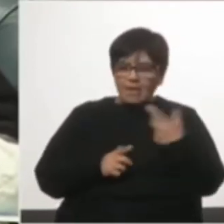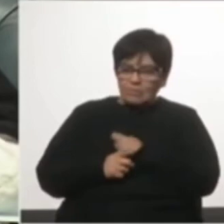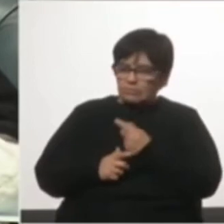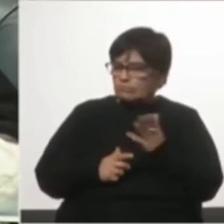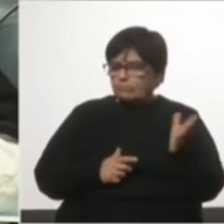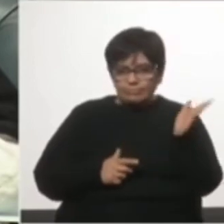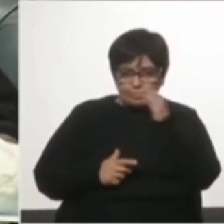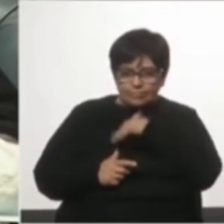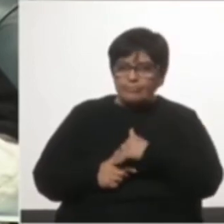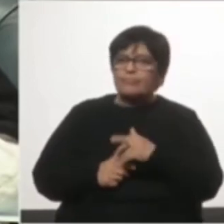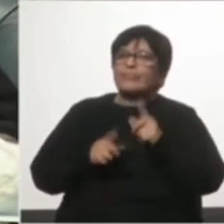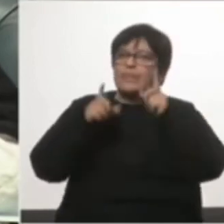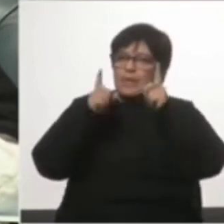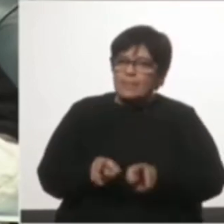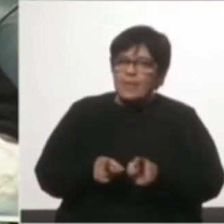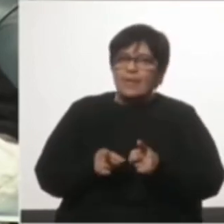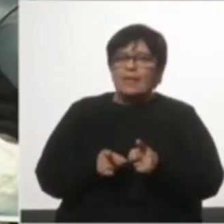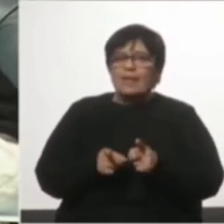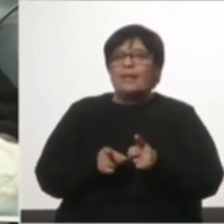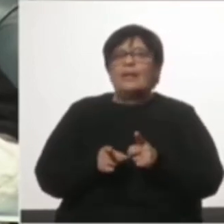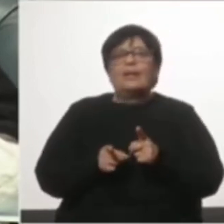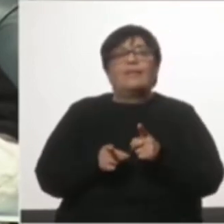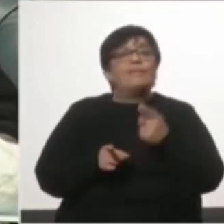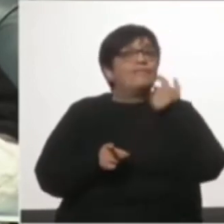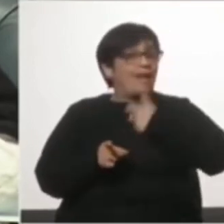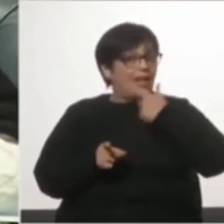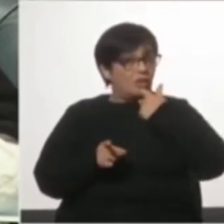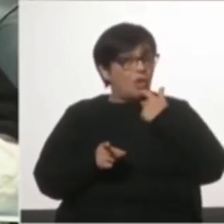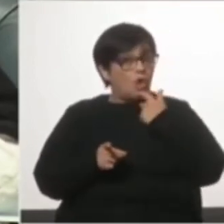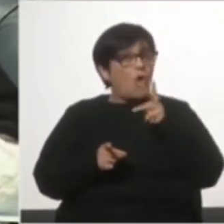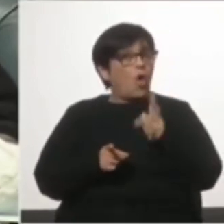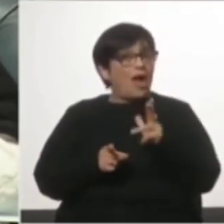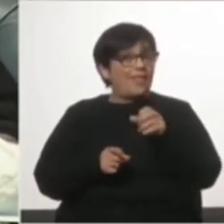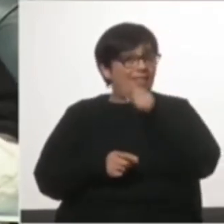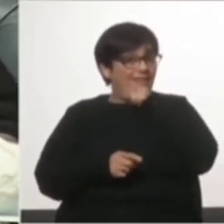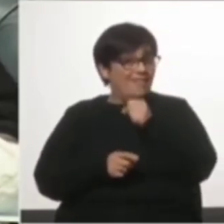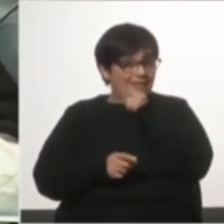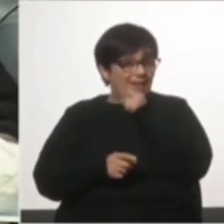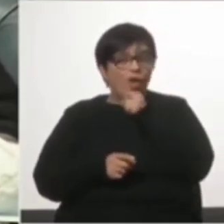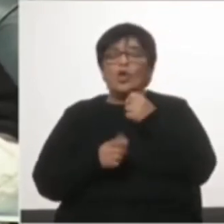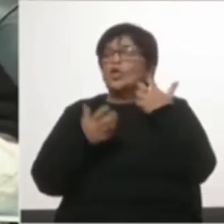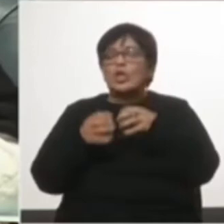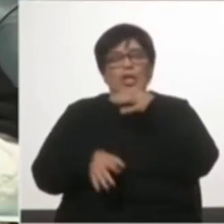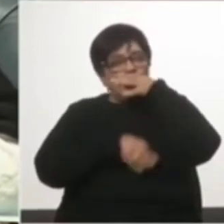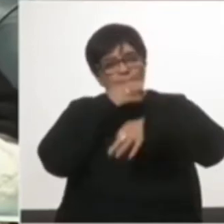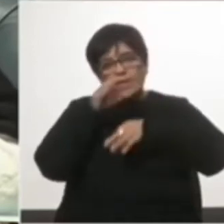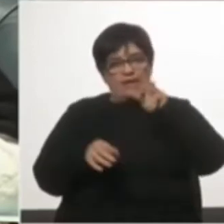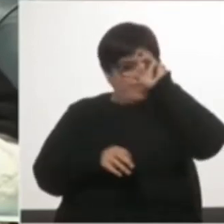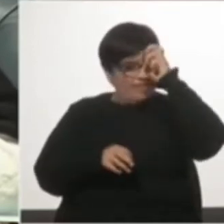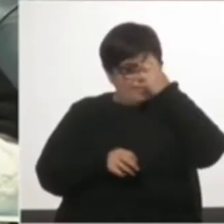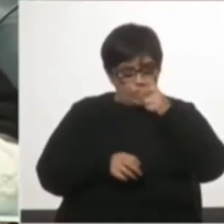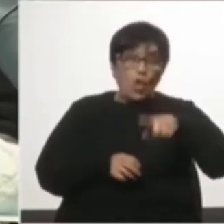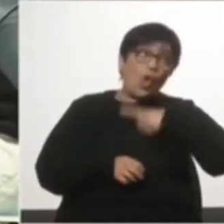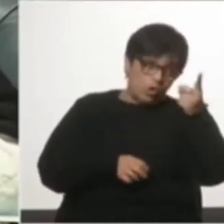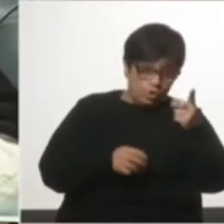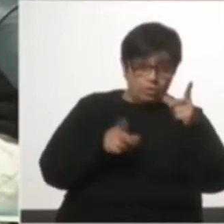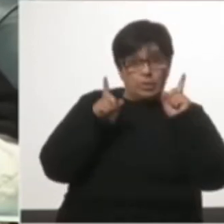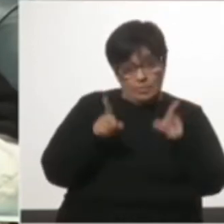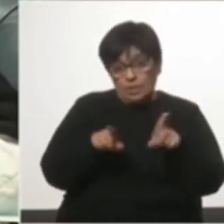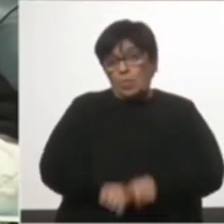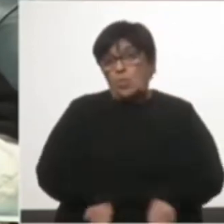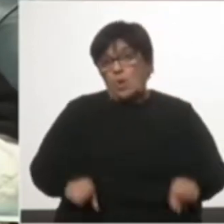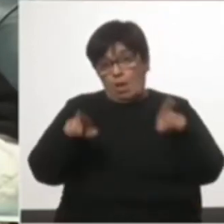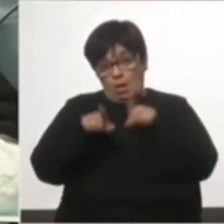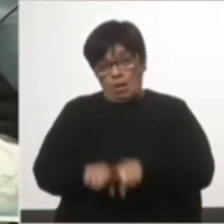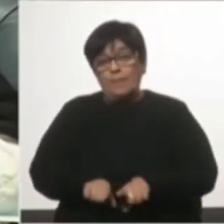vacunación, donde hubo omisión de vacunación en residenciales, y no quiero hablar de fraiventos, pero hay muchos otros casos que no habían sido